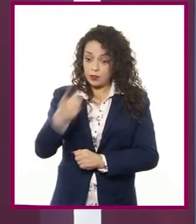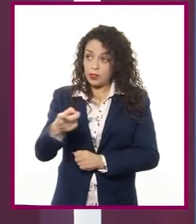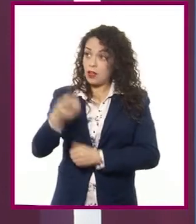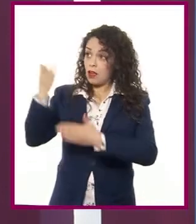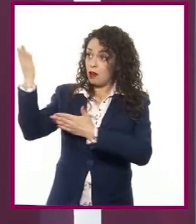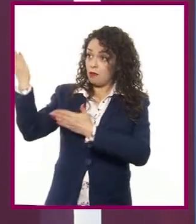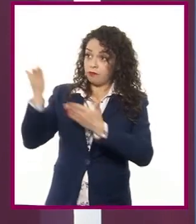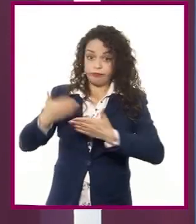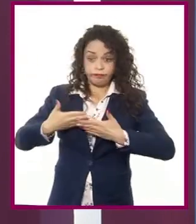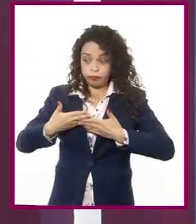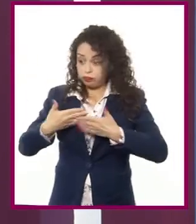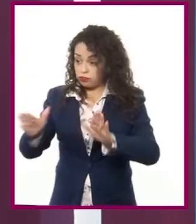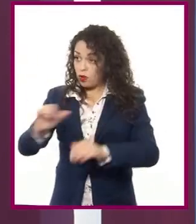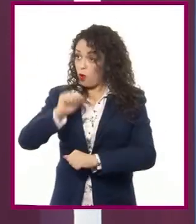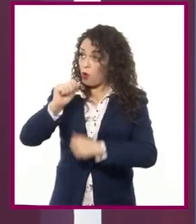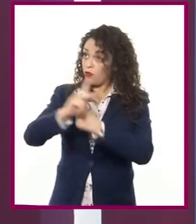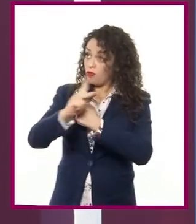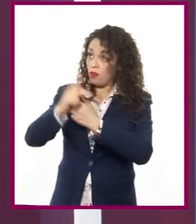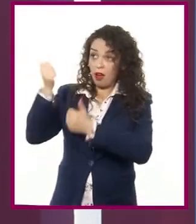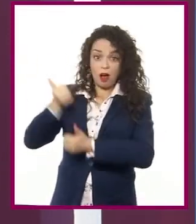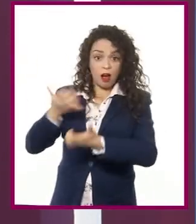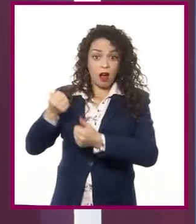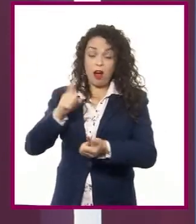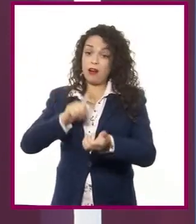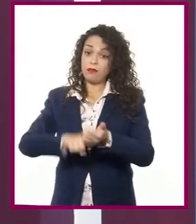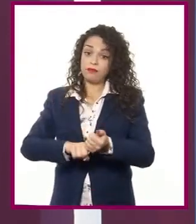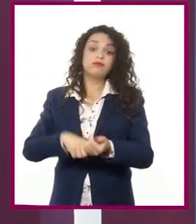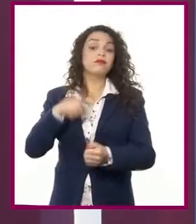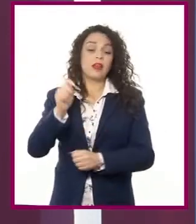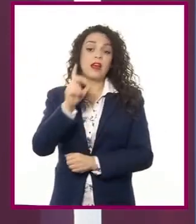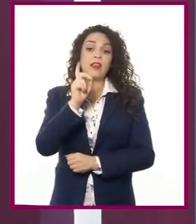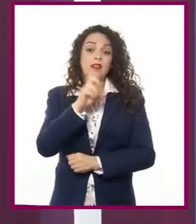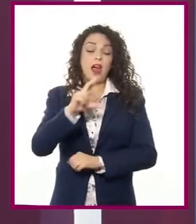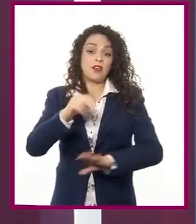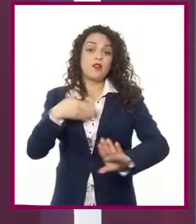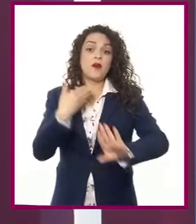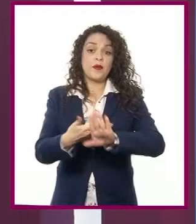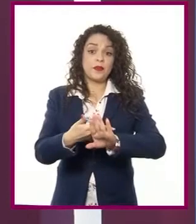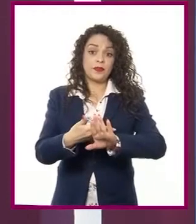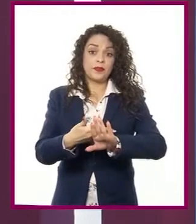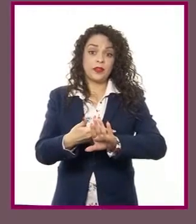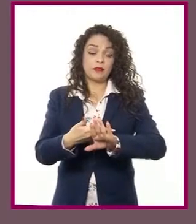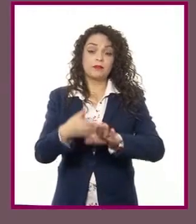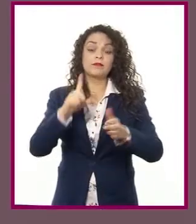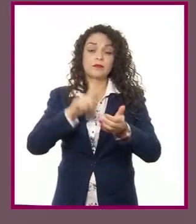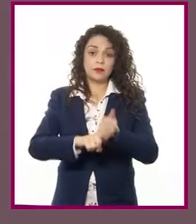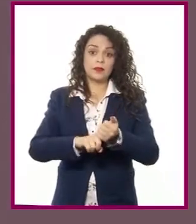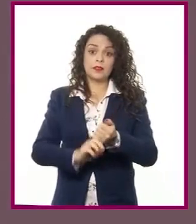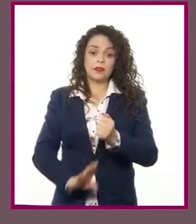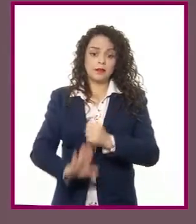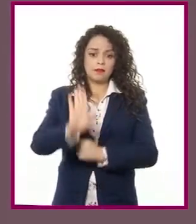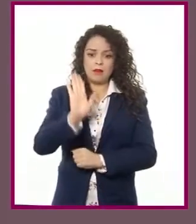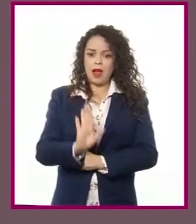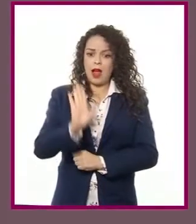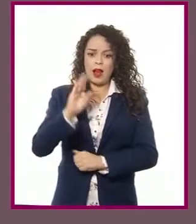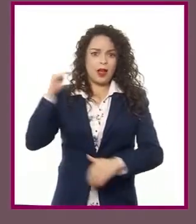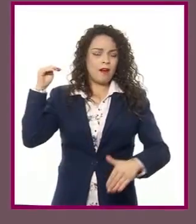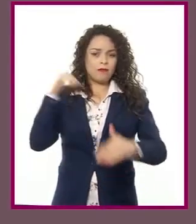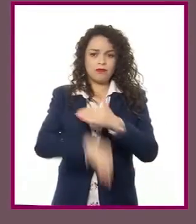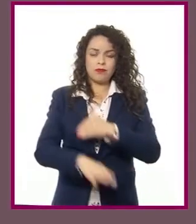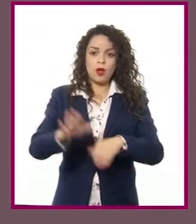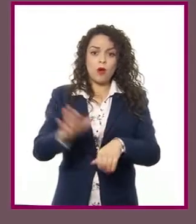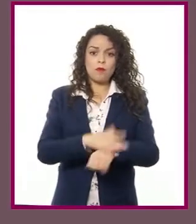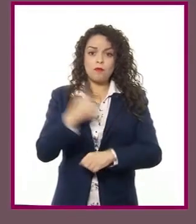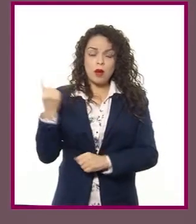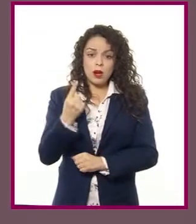y las mercancías extranjeras es una política no solo perjudicial, sino poco menos que suicida, pues significa